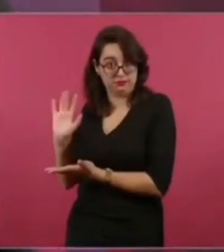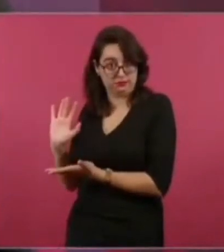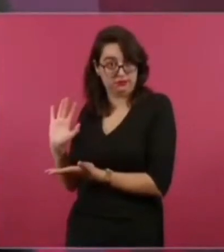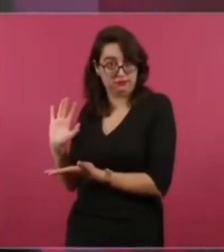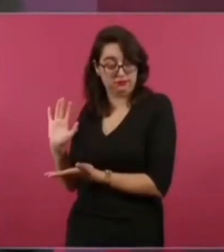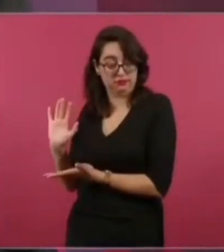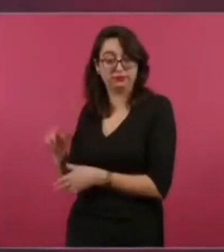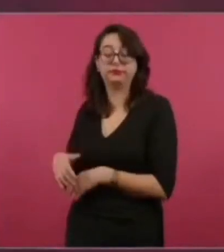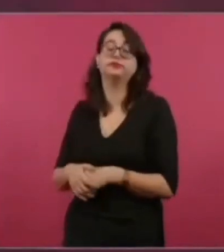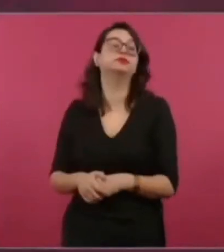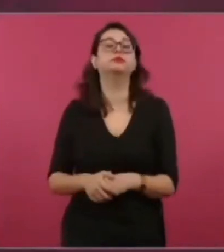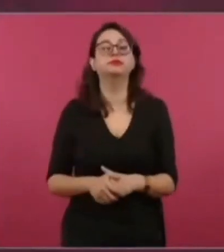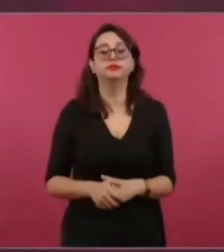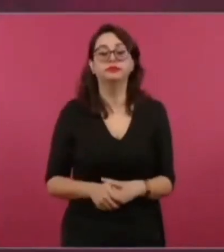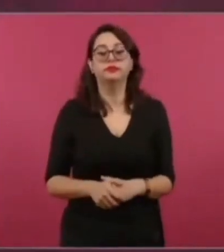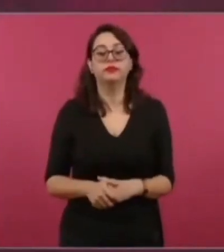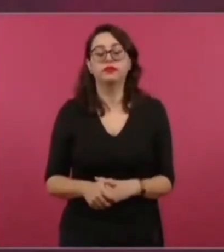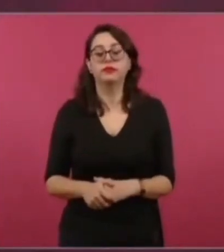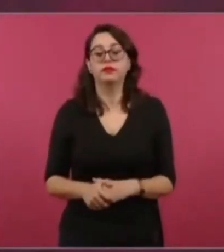bueno, en la definición